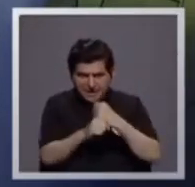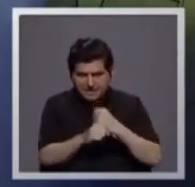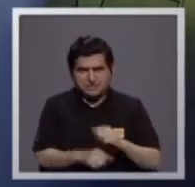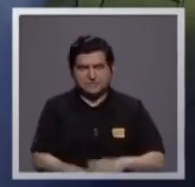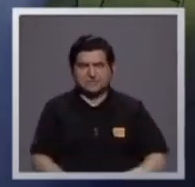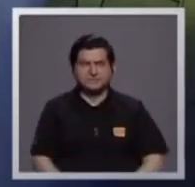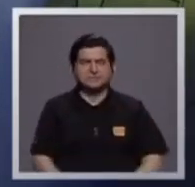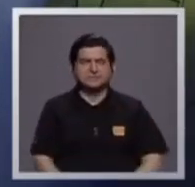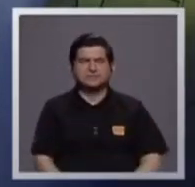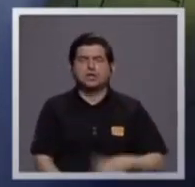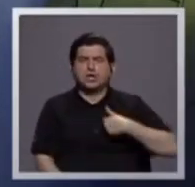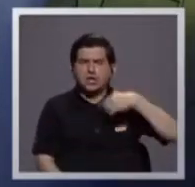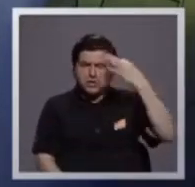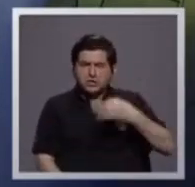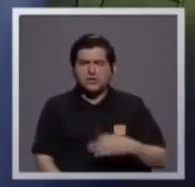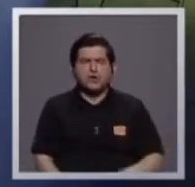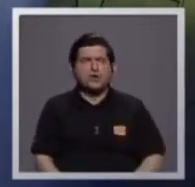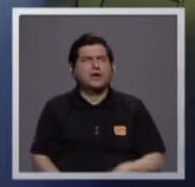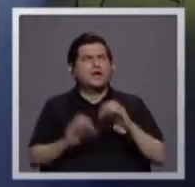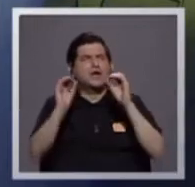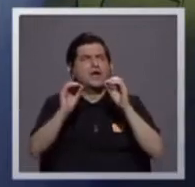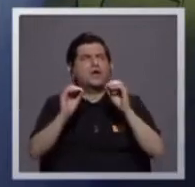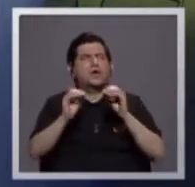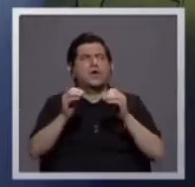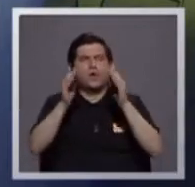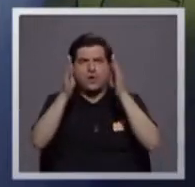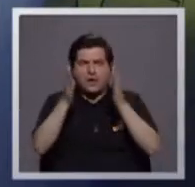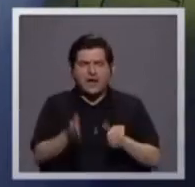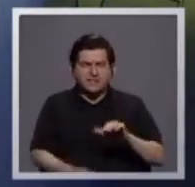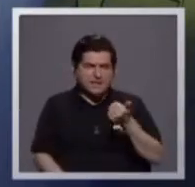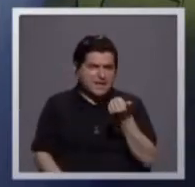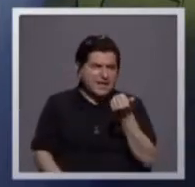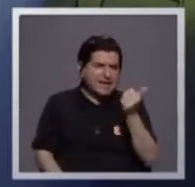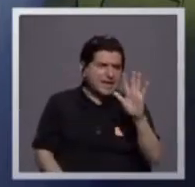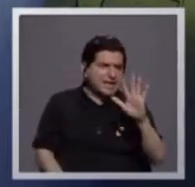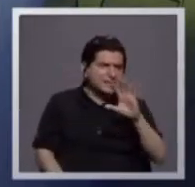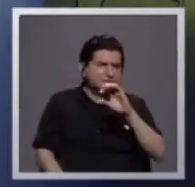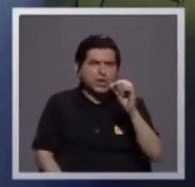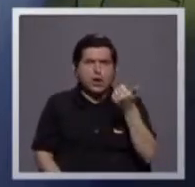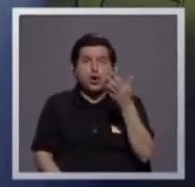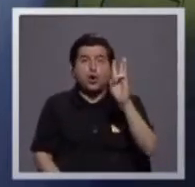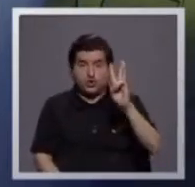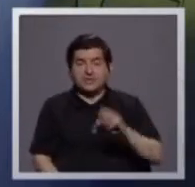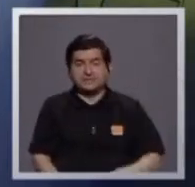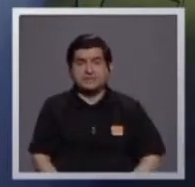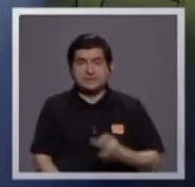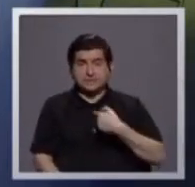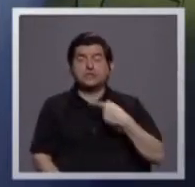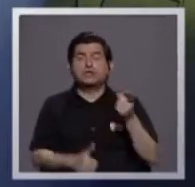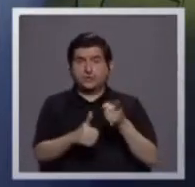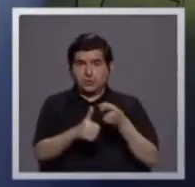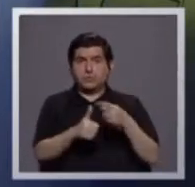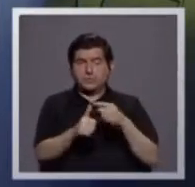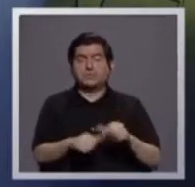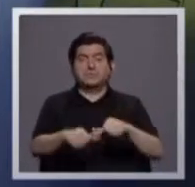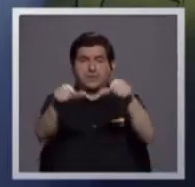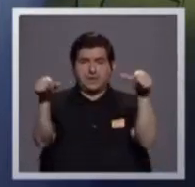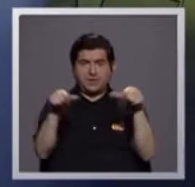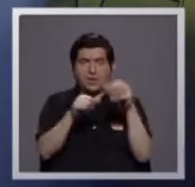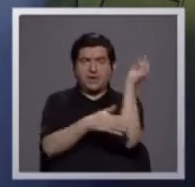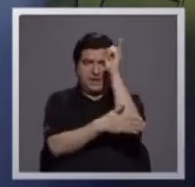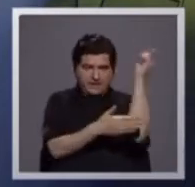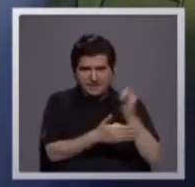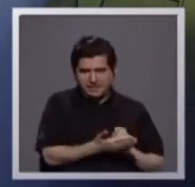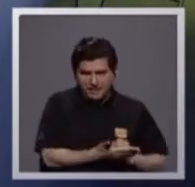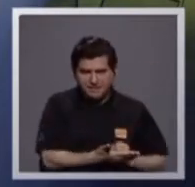y creo que soy el catedrático 15 o 16, y efectivamente soy el primero del sector de las